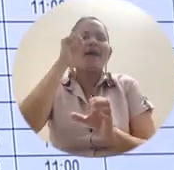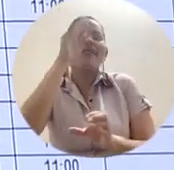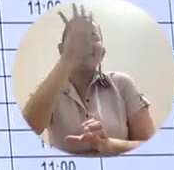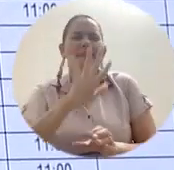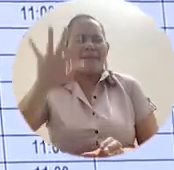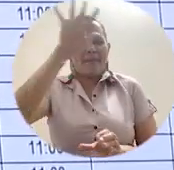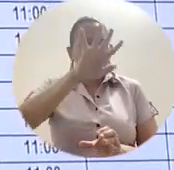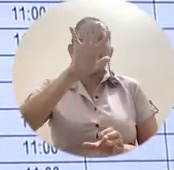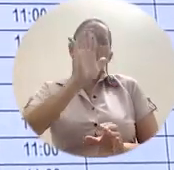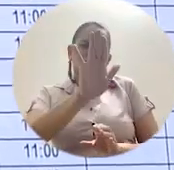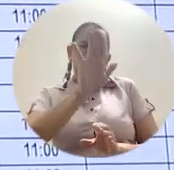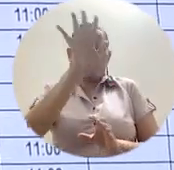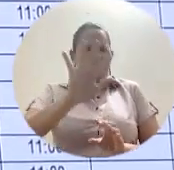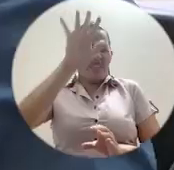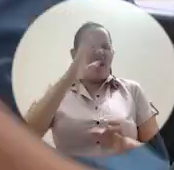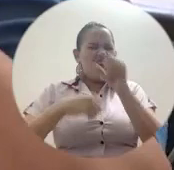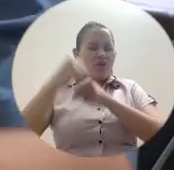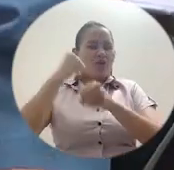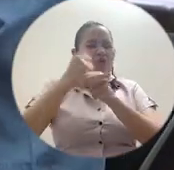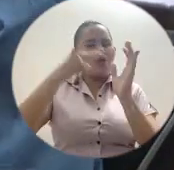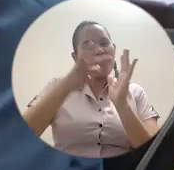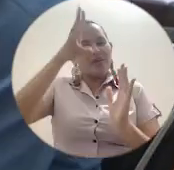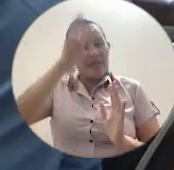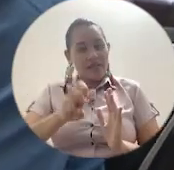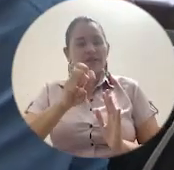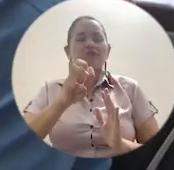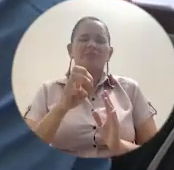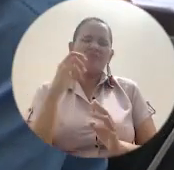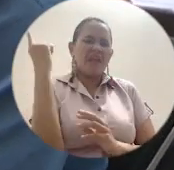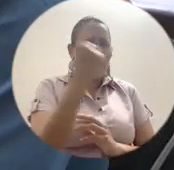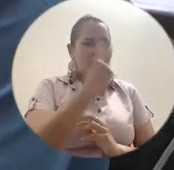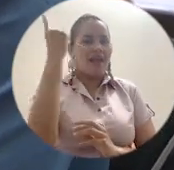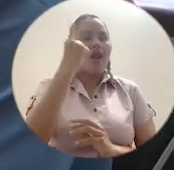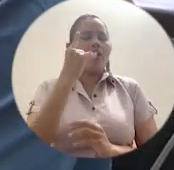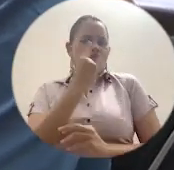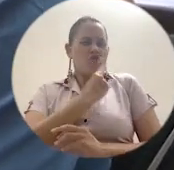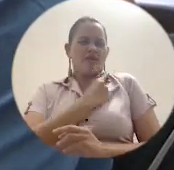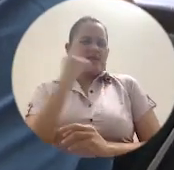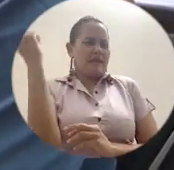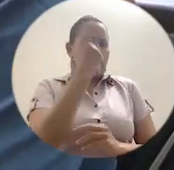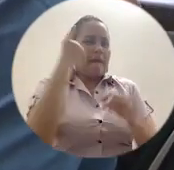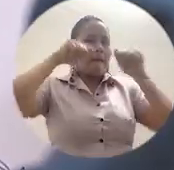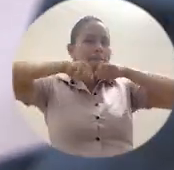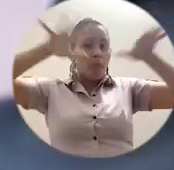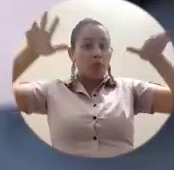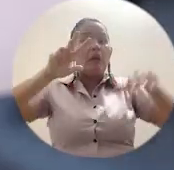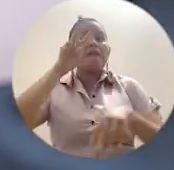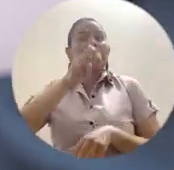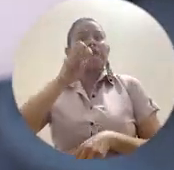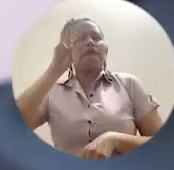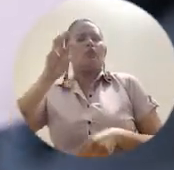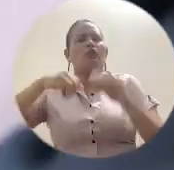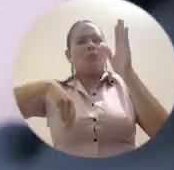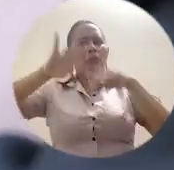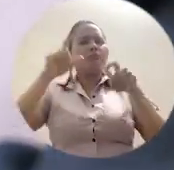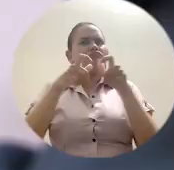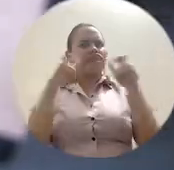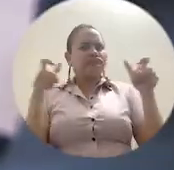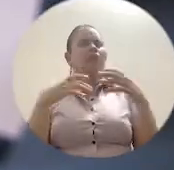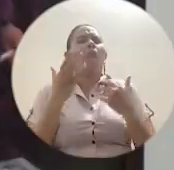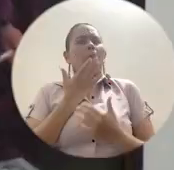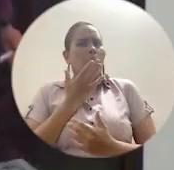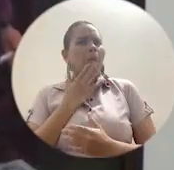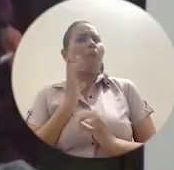matrícula departamental en 2018 y 74% de la matrícula de las instituciones de educación superior públicas en el